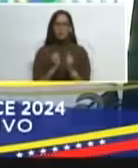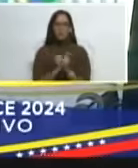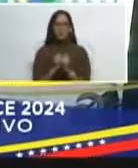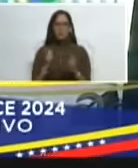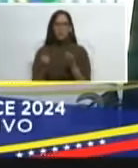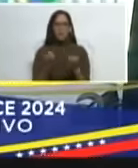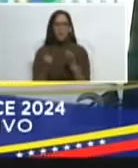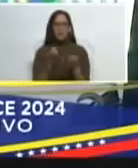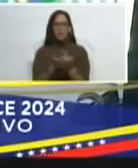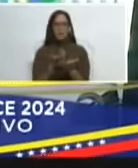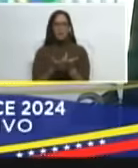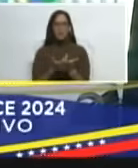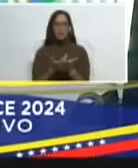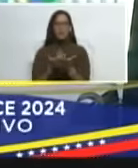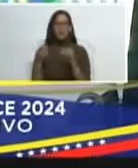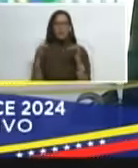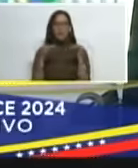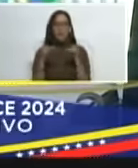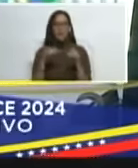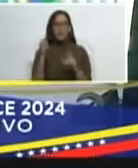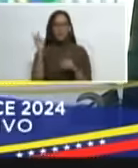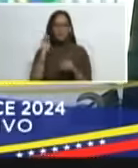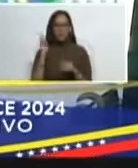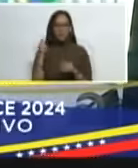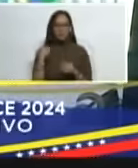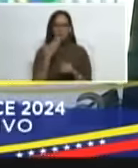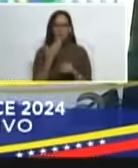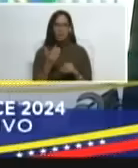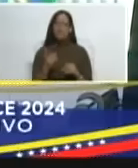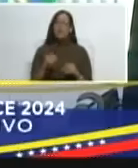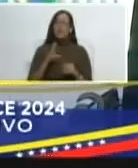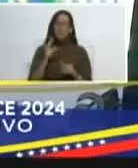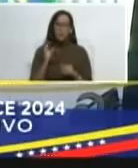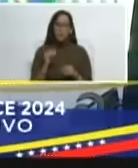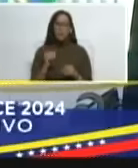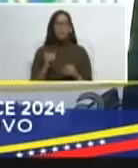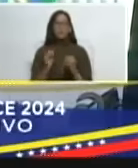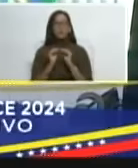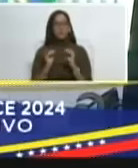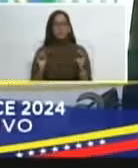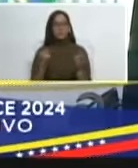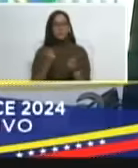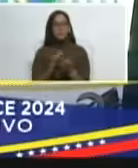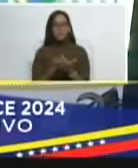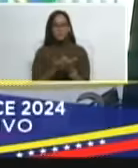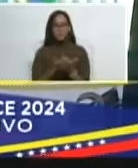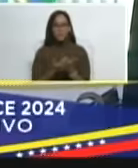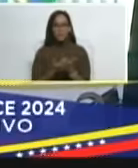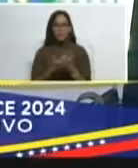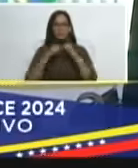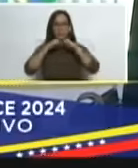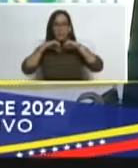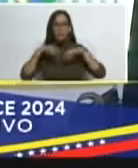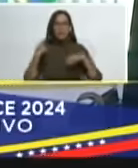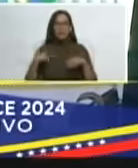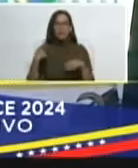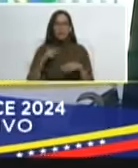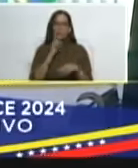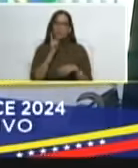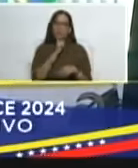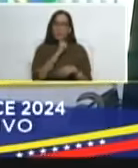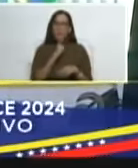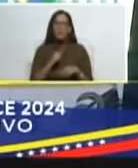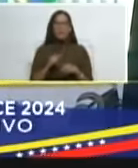económica que Venezuela tuvo que enfrentar. Cuando hablamos de la audiencia económica, ese milagro tiene un nombre y